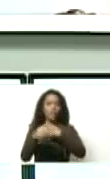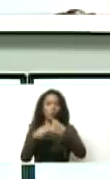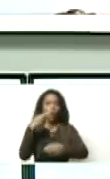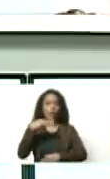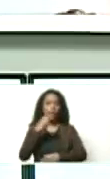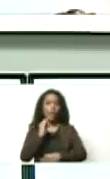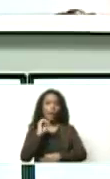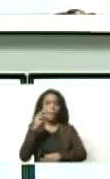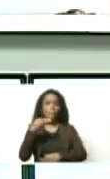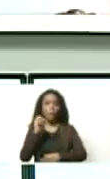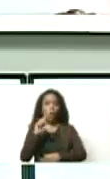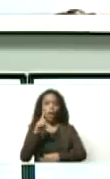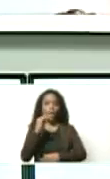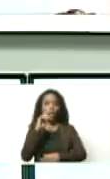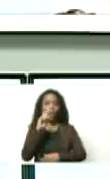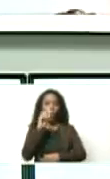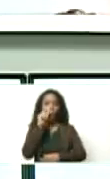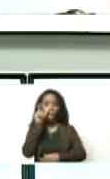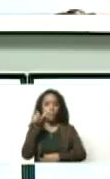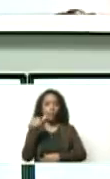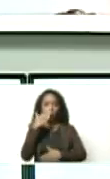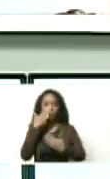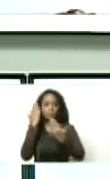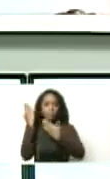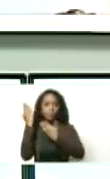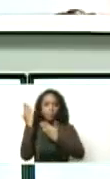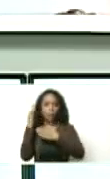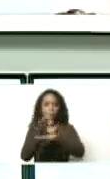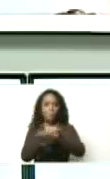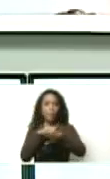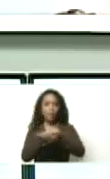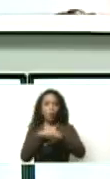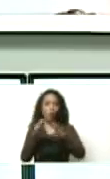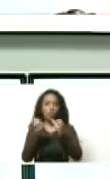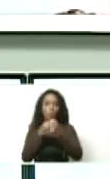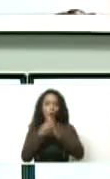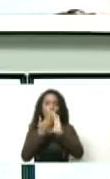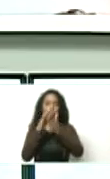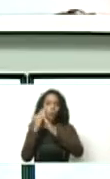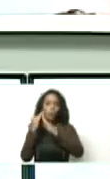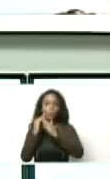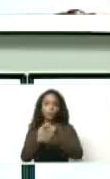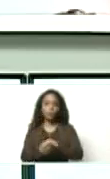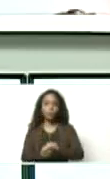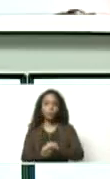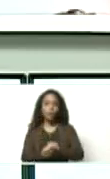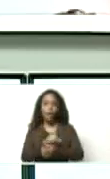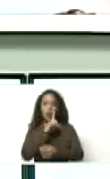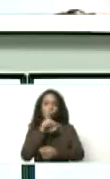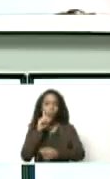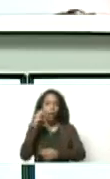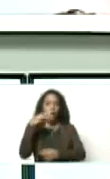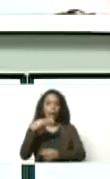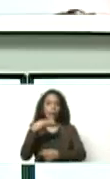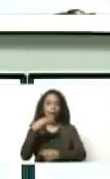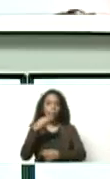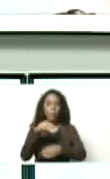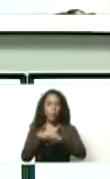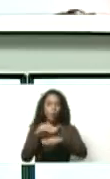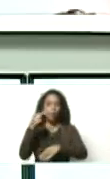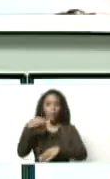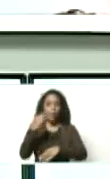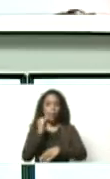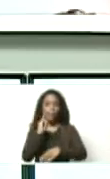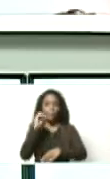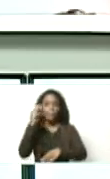Hipólito Cuevas. Perdón, la comuna, una comuna que tiene el nombre de Hipólito Cuevas